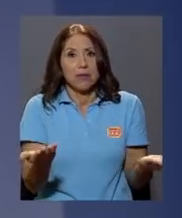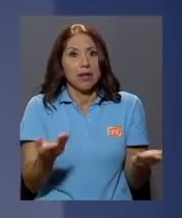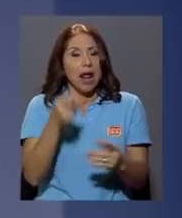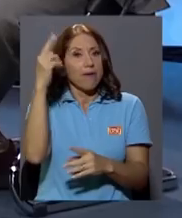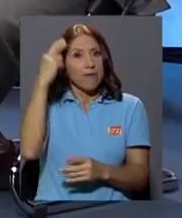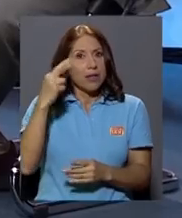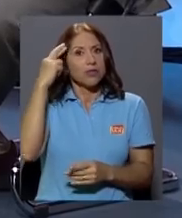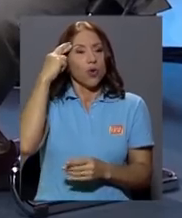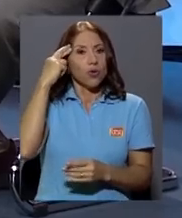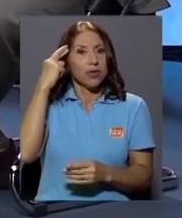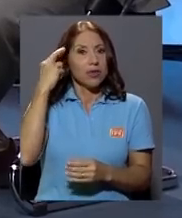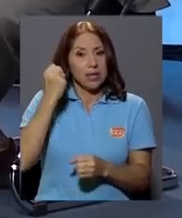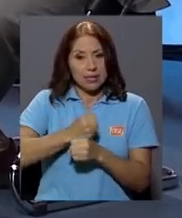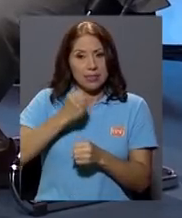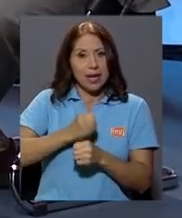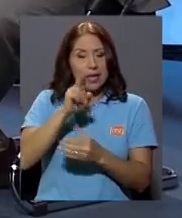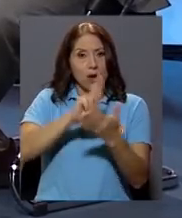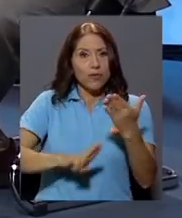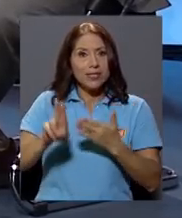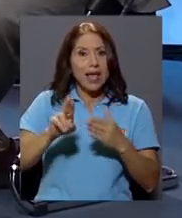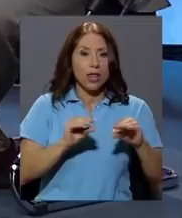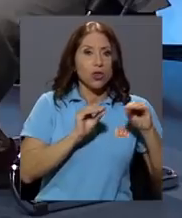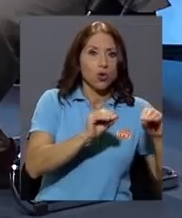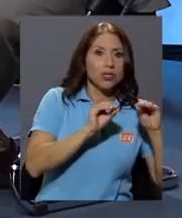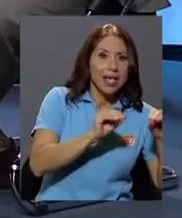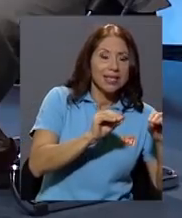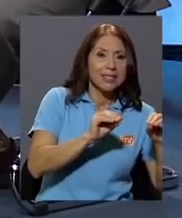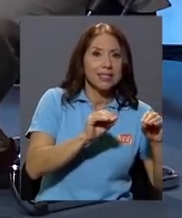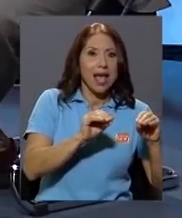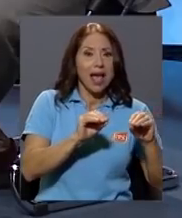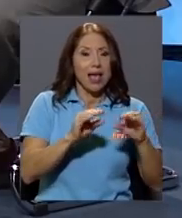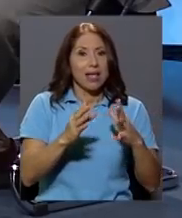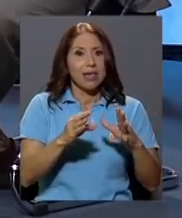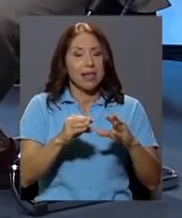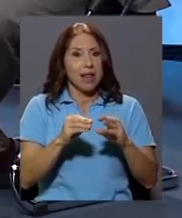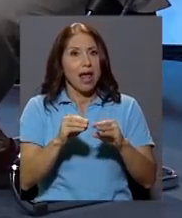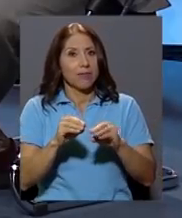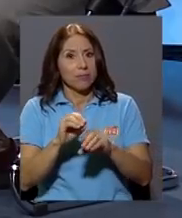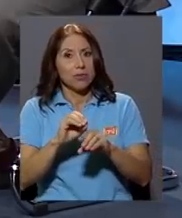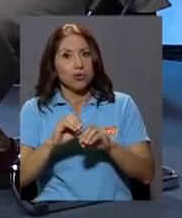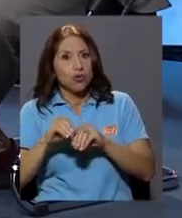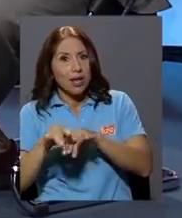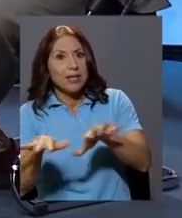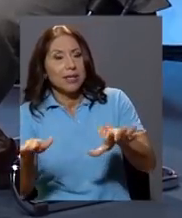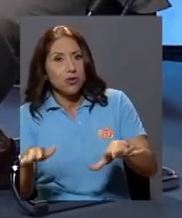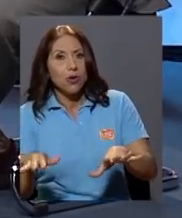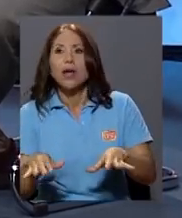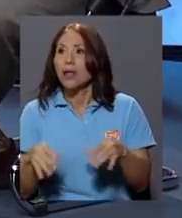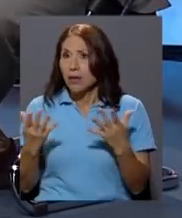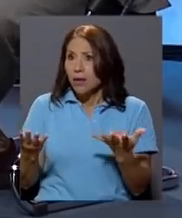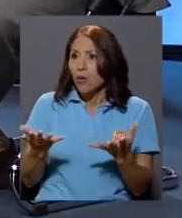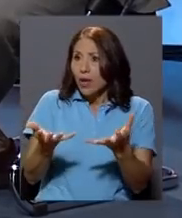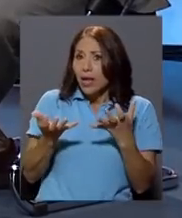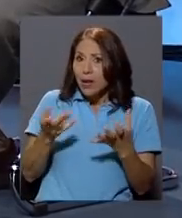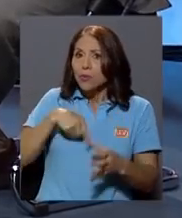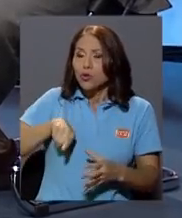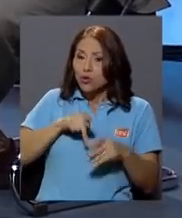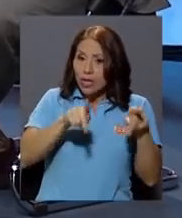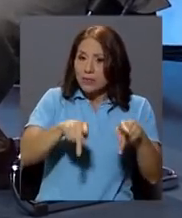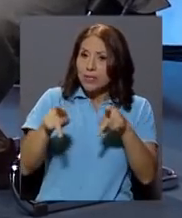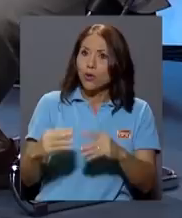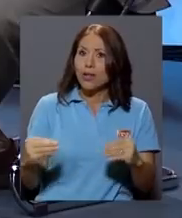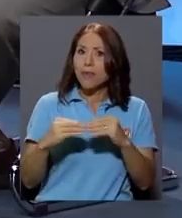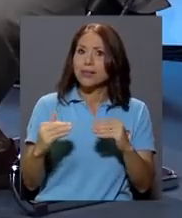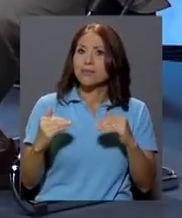razón de ser de la universidad, que es la docencia y la investigación. En un momento determinado. La investigación y la movilidad social. Porque solo, si me permite,